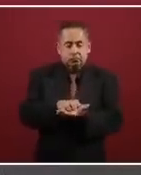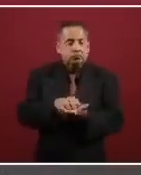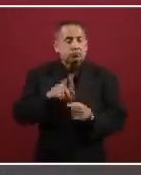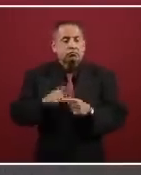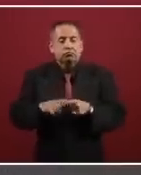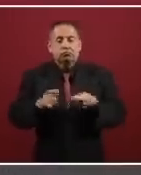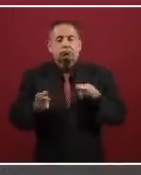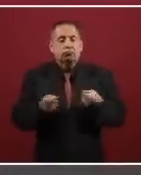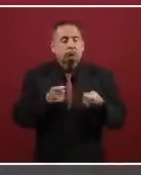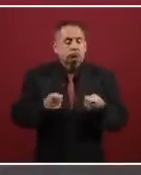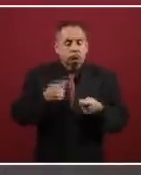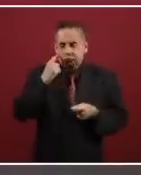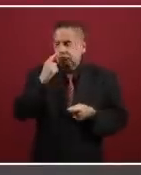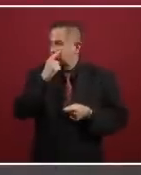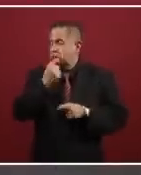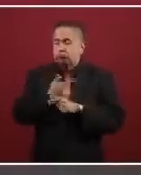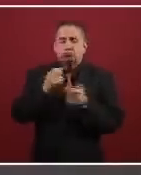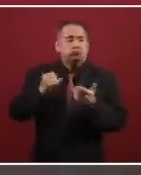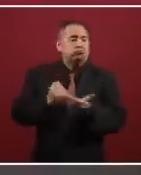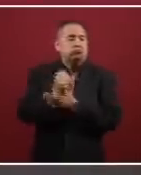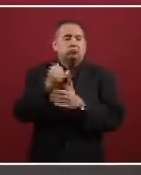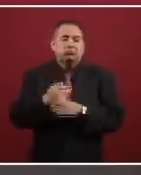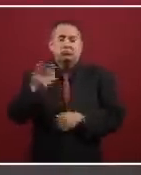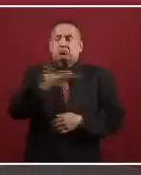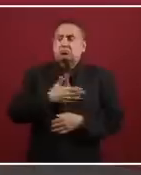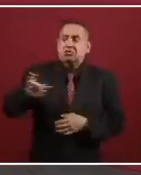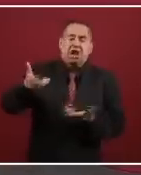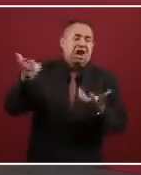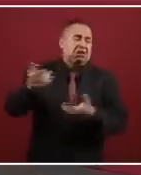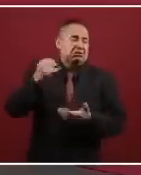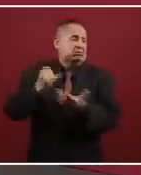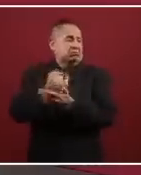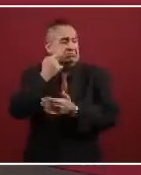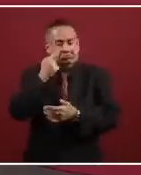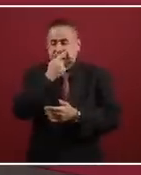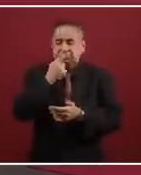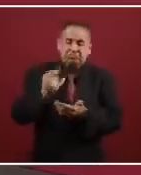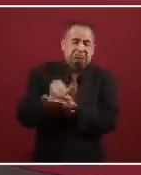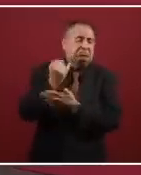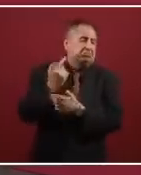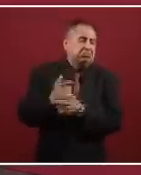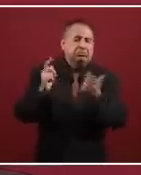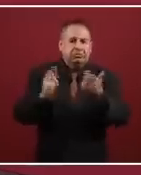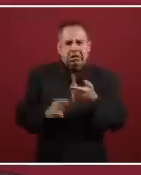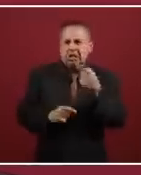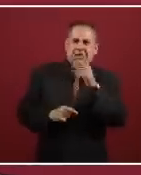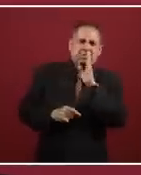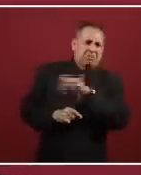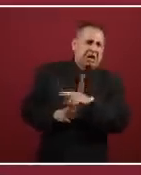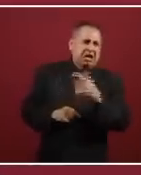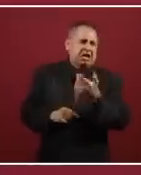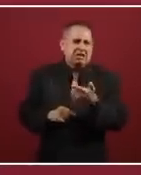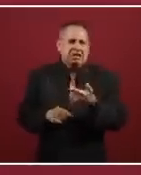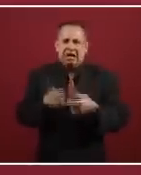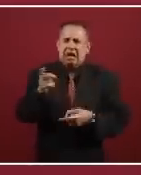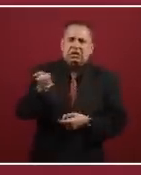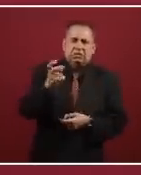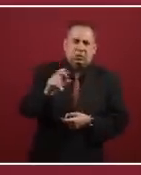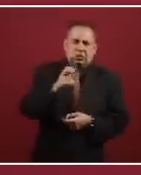de manera discrecional el presidente y que eso es equivalente